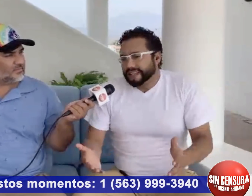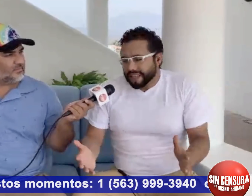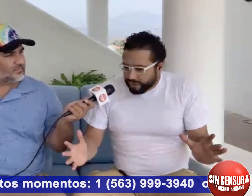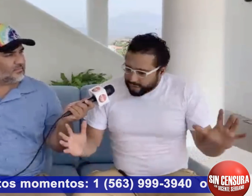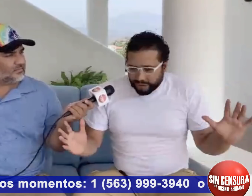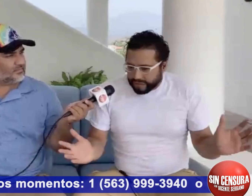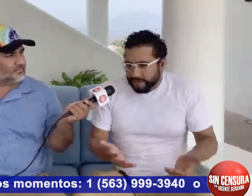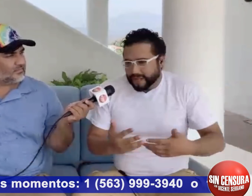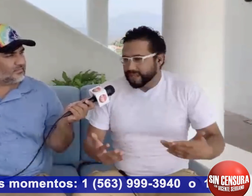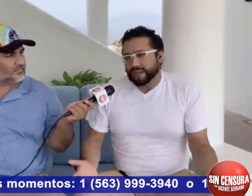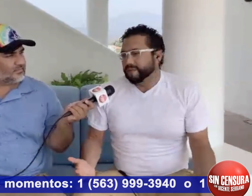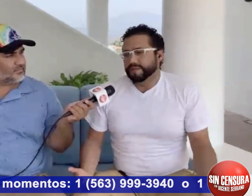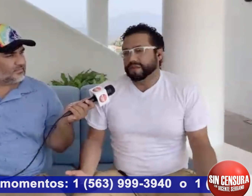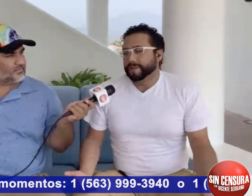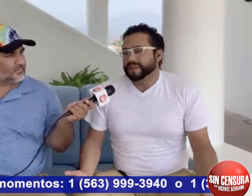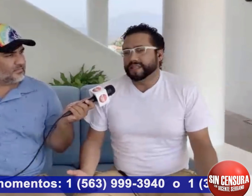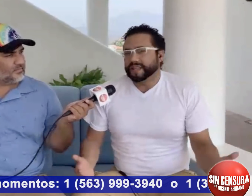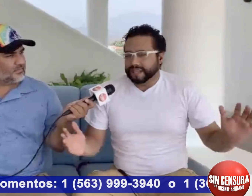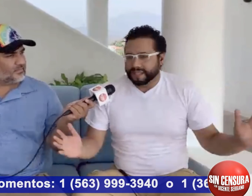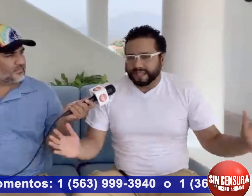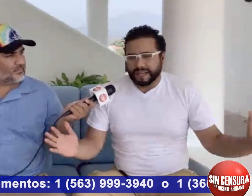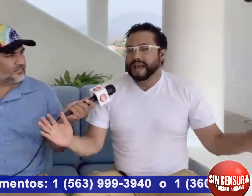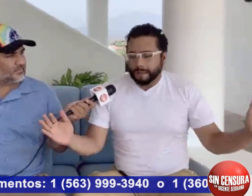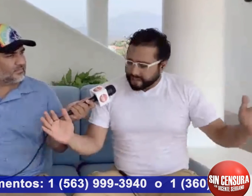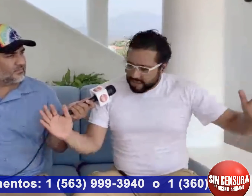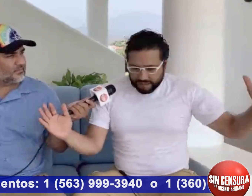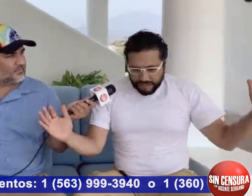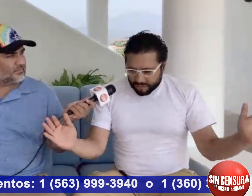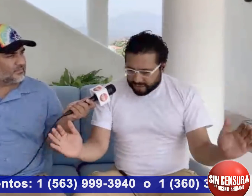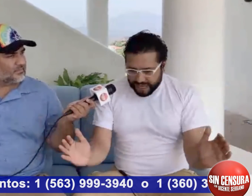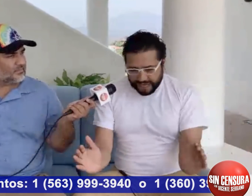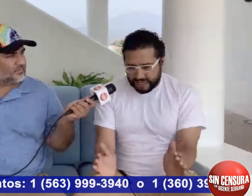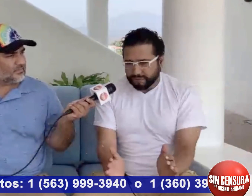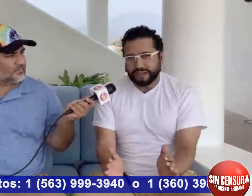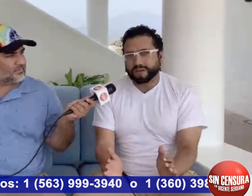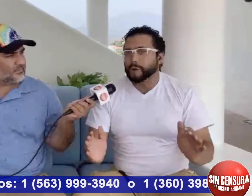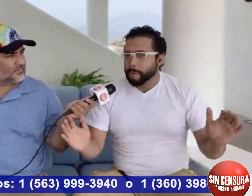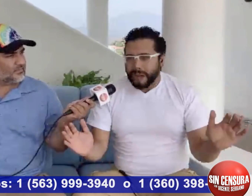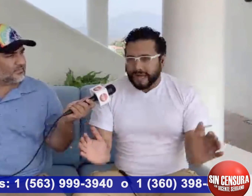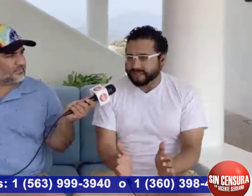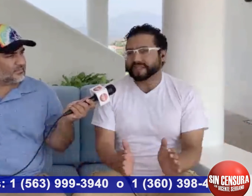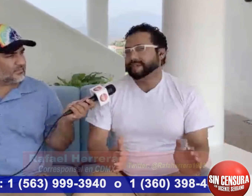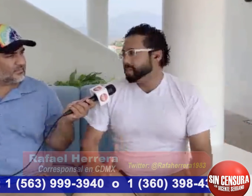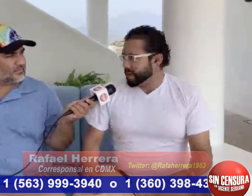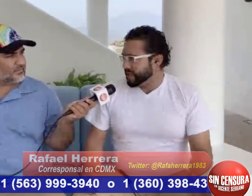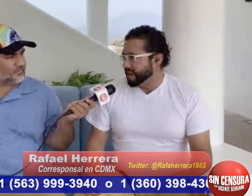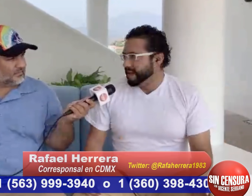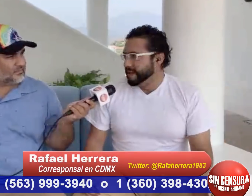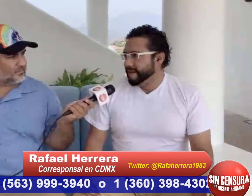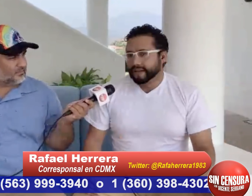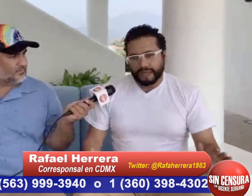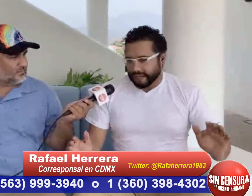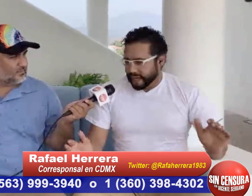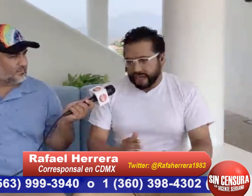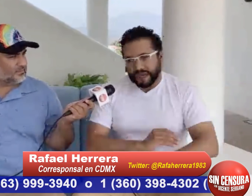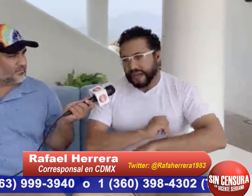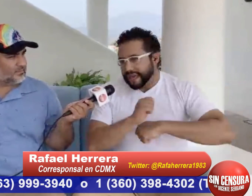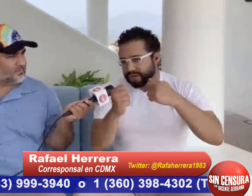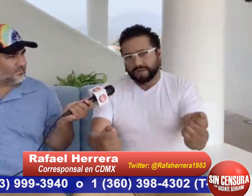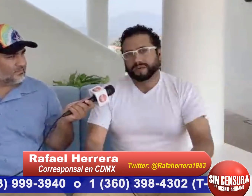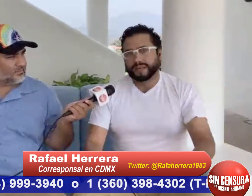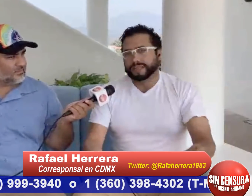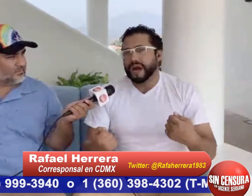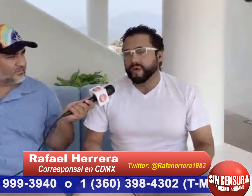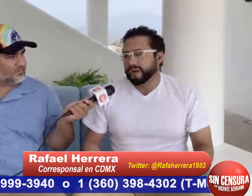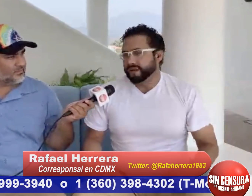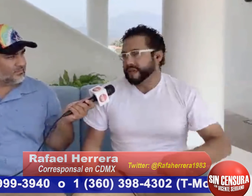ese sentido estoy totalmente de acuerdo con el presidente de decir, a ver señores, vamos a reducirnos lo más que se pueda y que